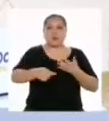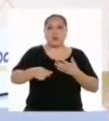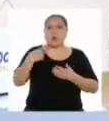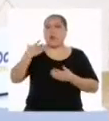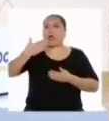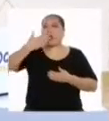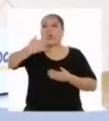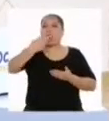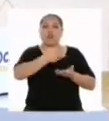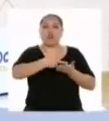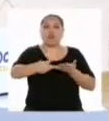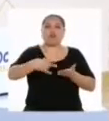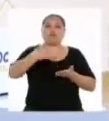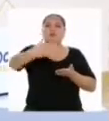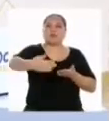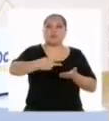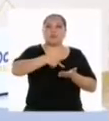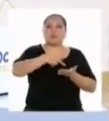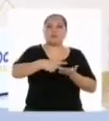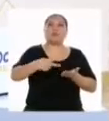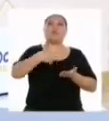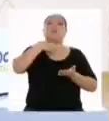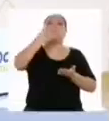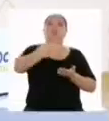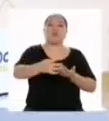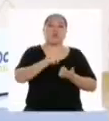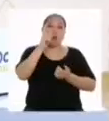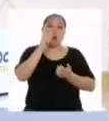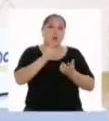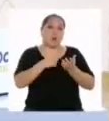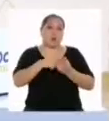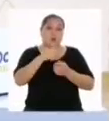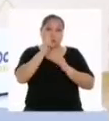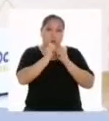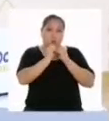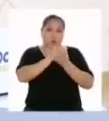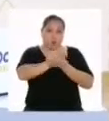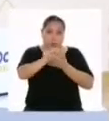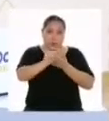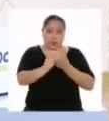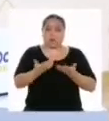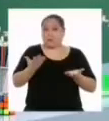2 semanas o una vez al mes. No importa, la cosa es que lo hagan.